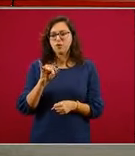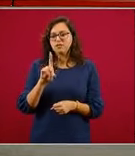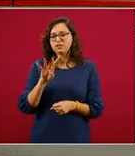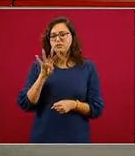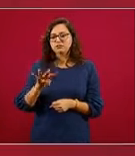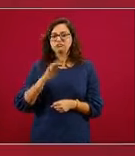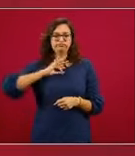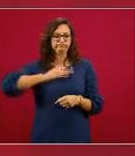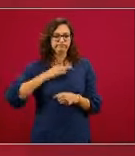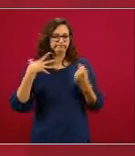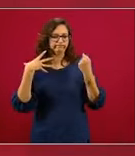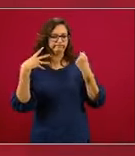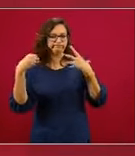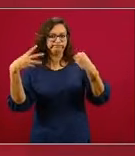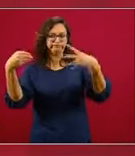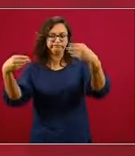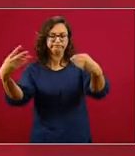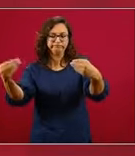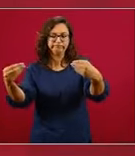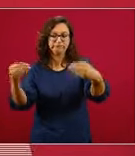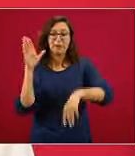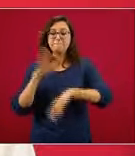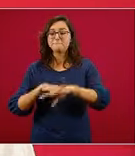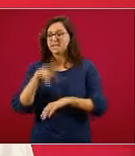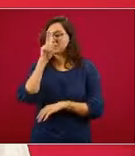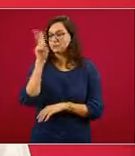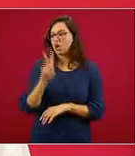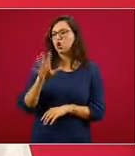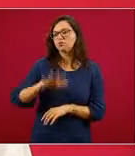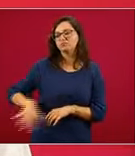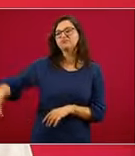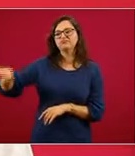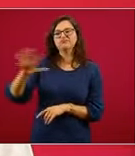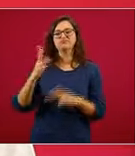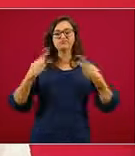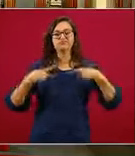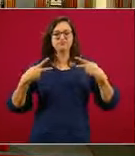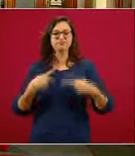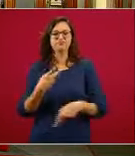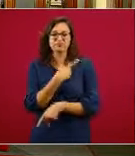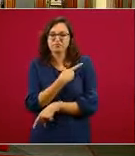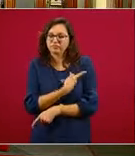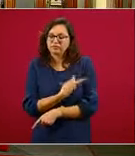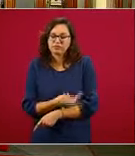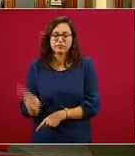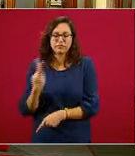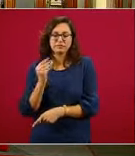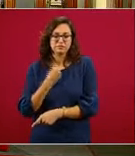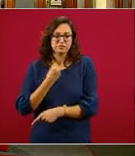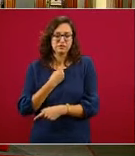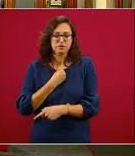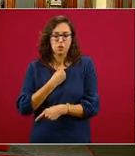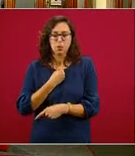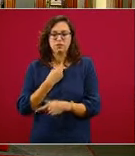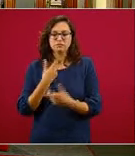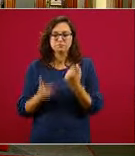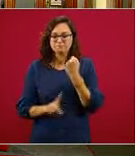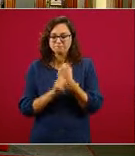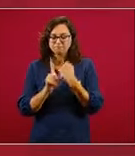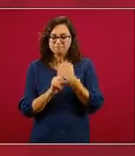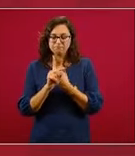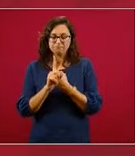COVID-19, tengamos una menor capacidad en la sociedad para responder a los